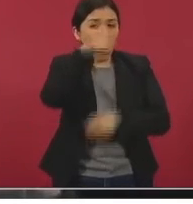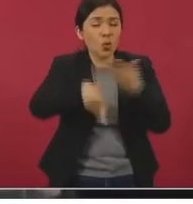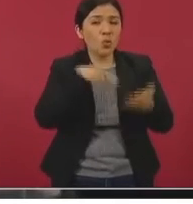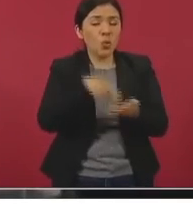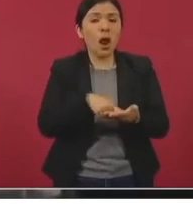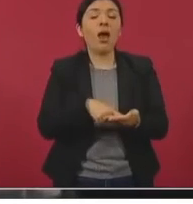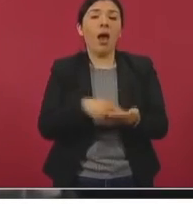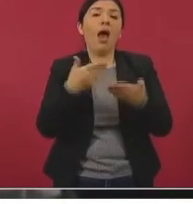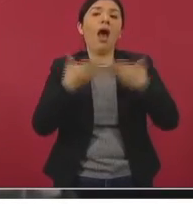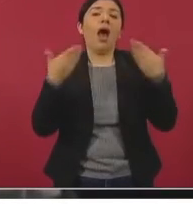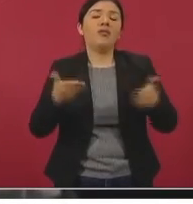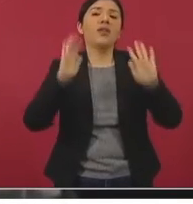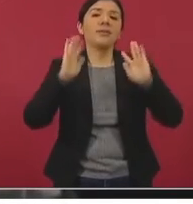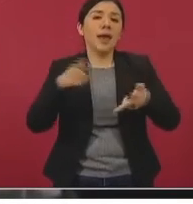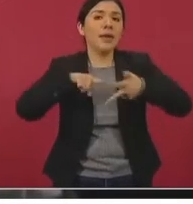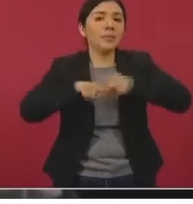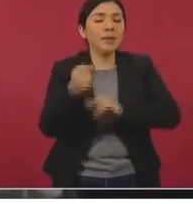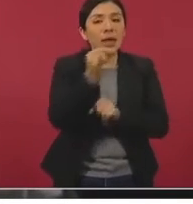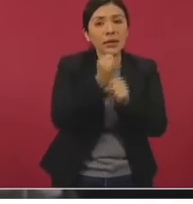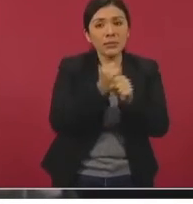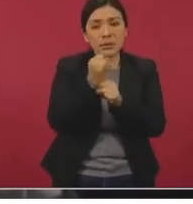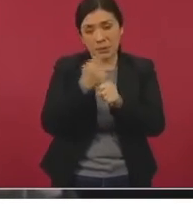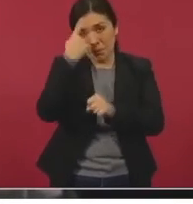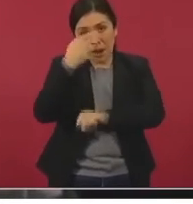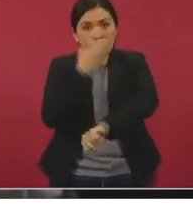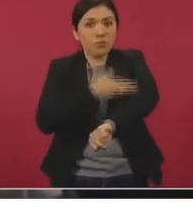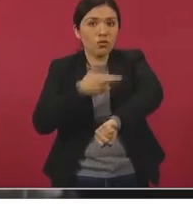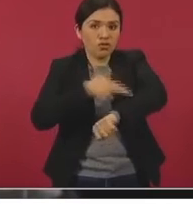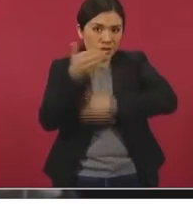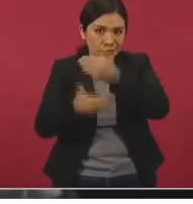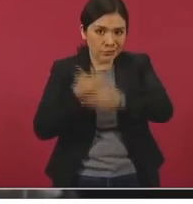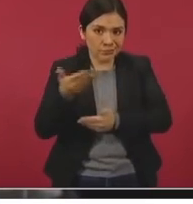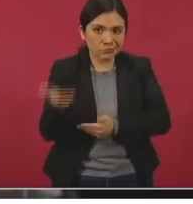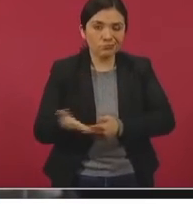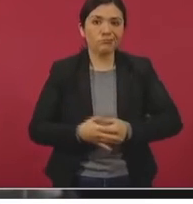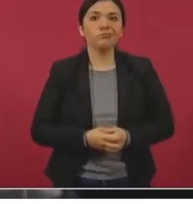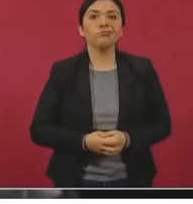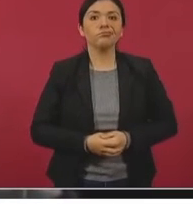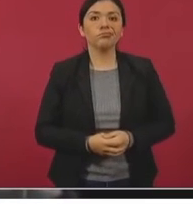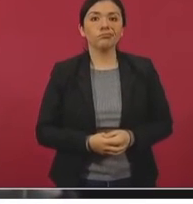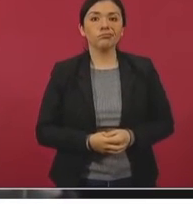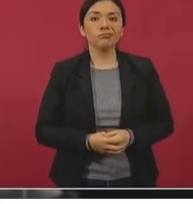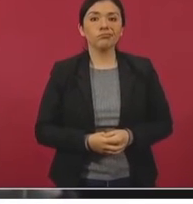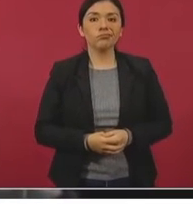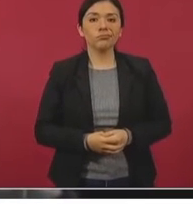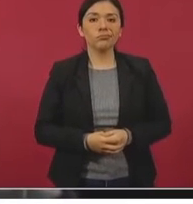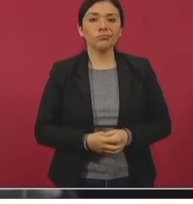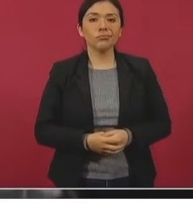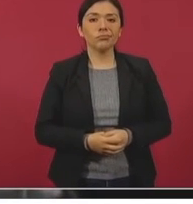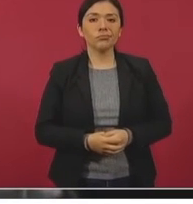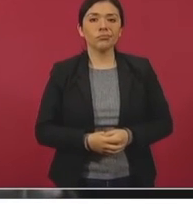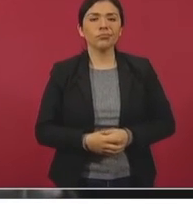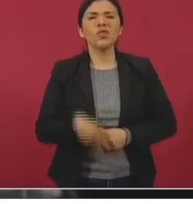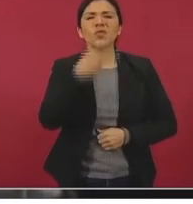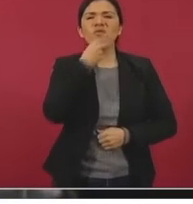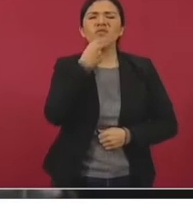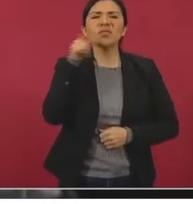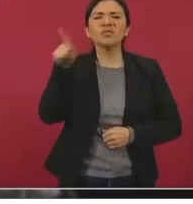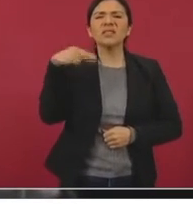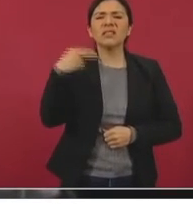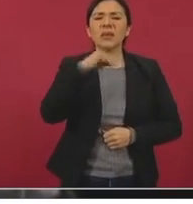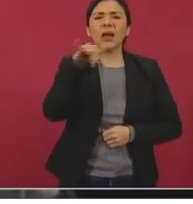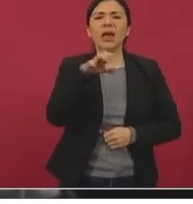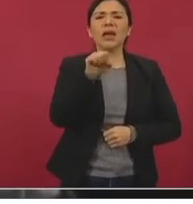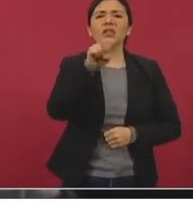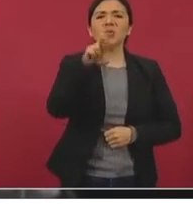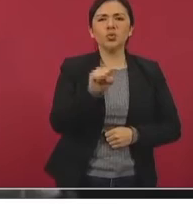hay varias carpetas y vinculaciones a proceso. Siguiente. Aquí está un sujeto identificado como Jesús